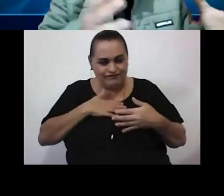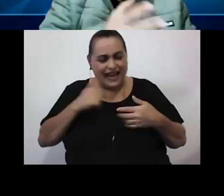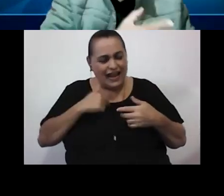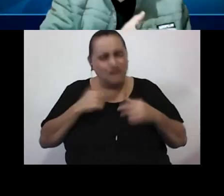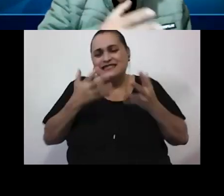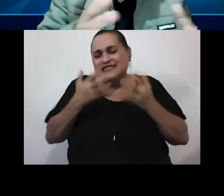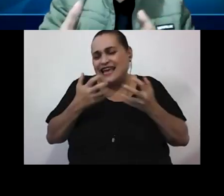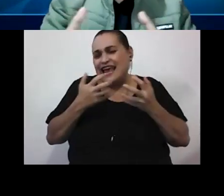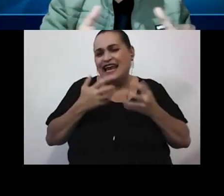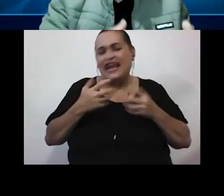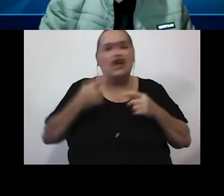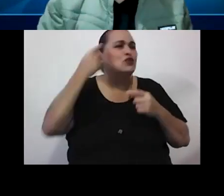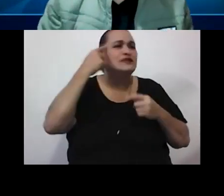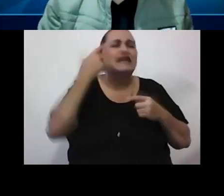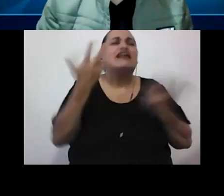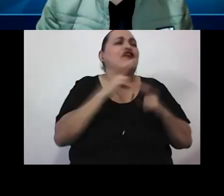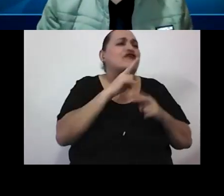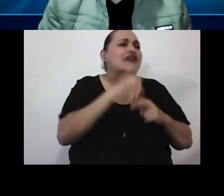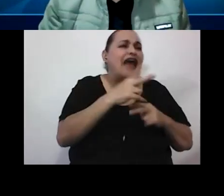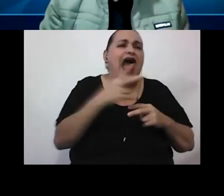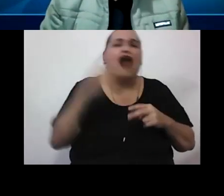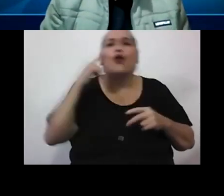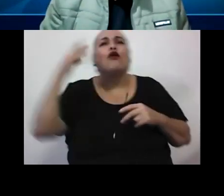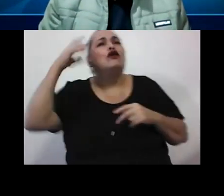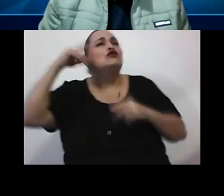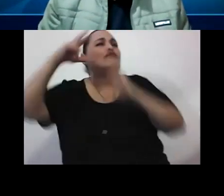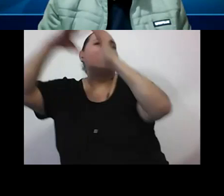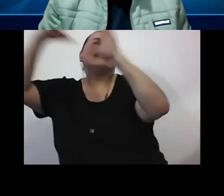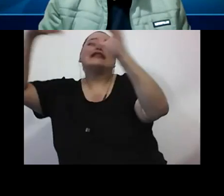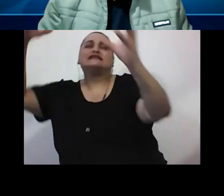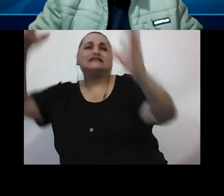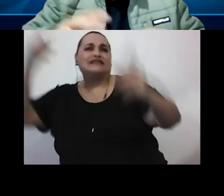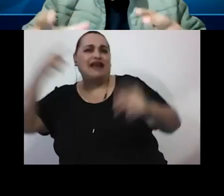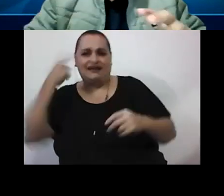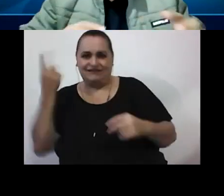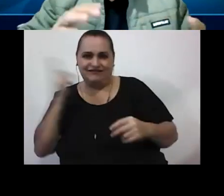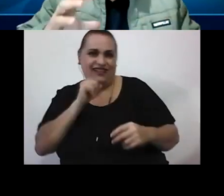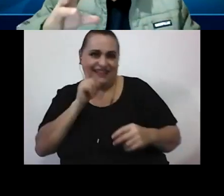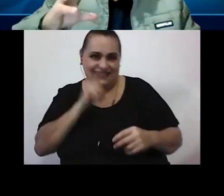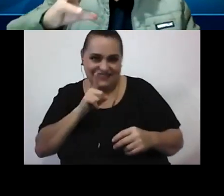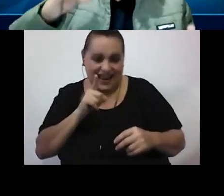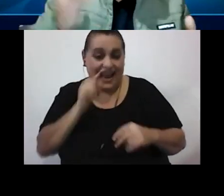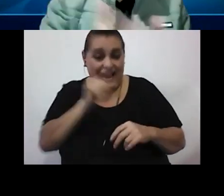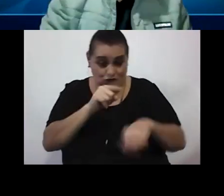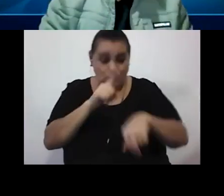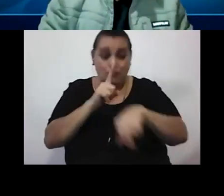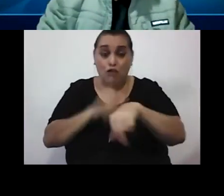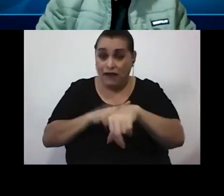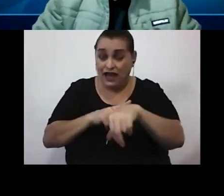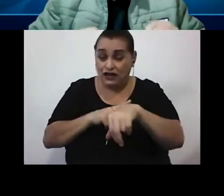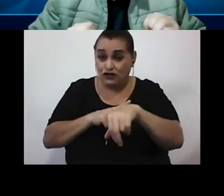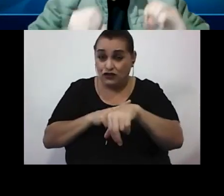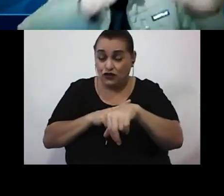donde a veces no distinguen la realidad de la fantasía. Y en ese momento viene ese otro momento